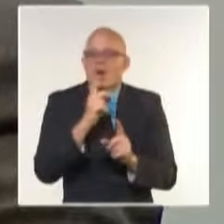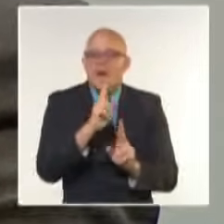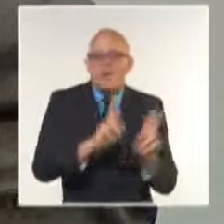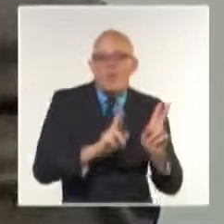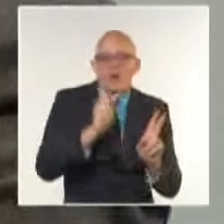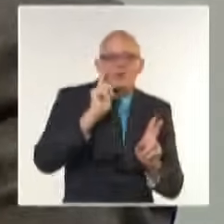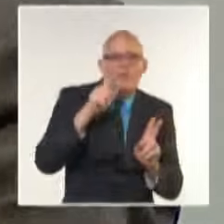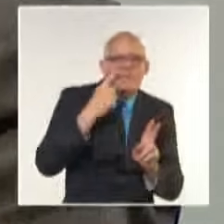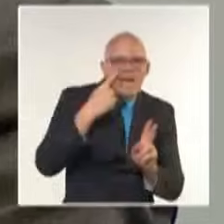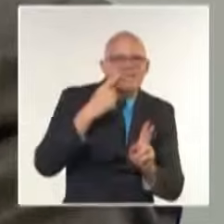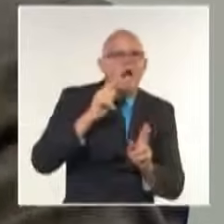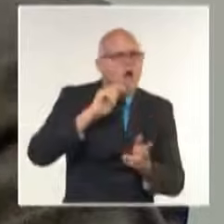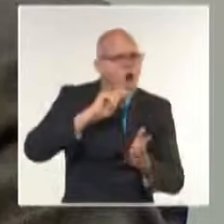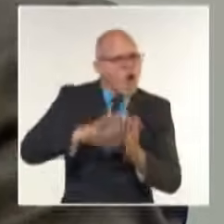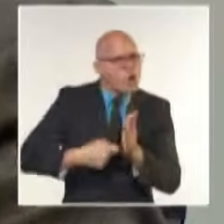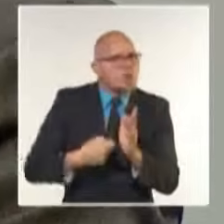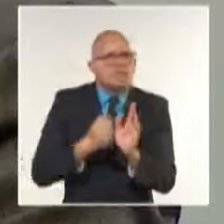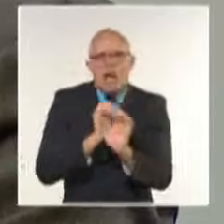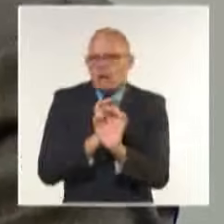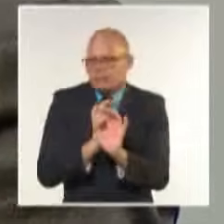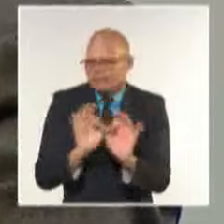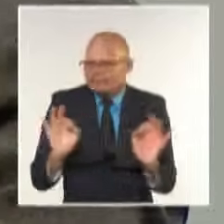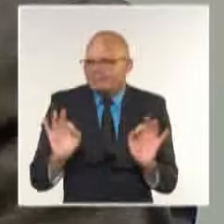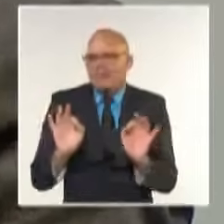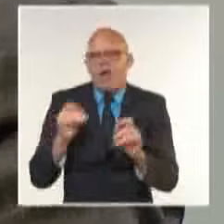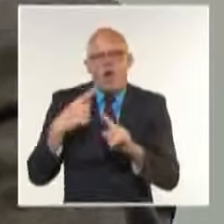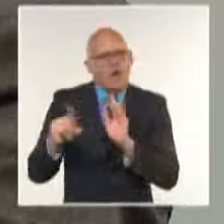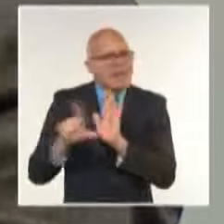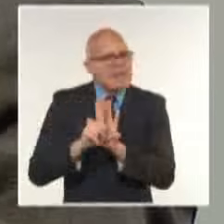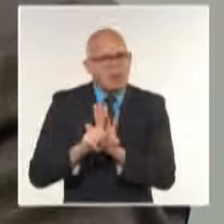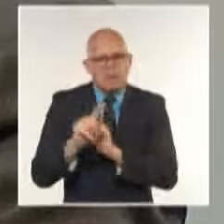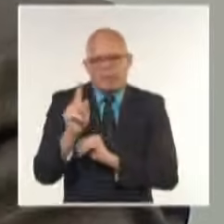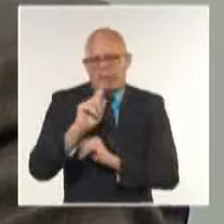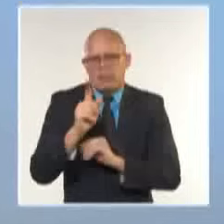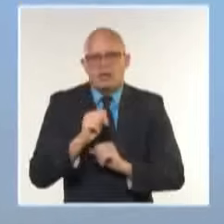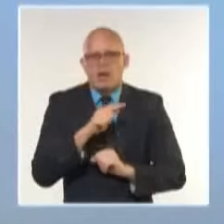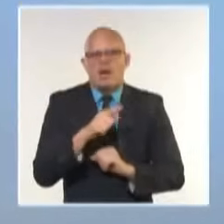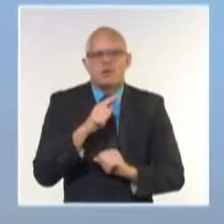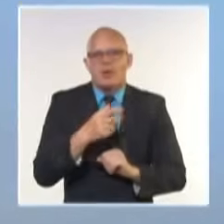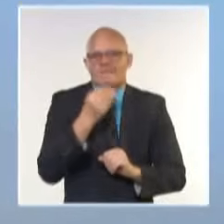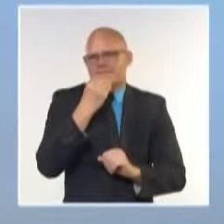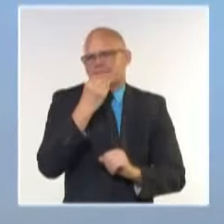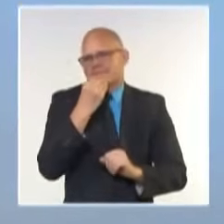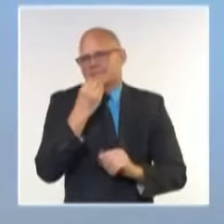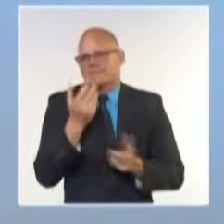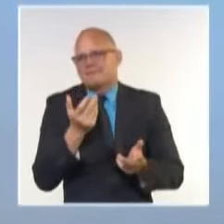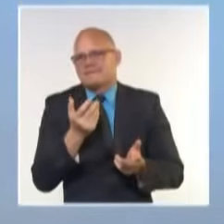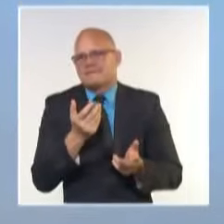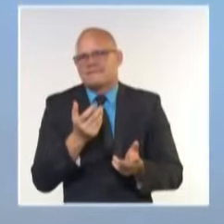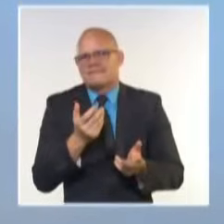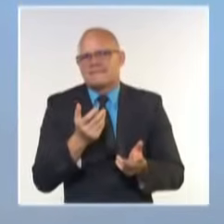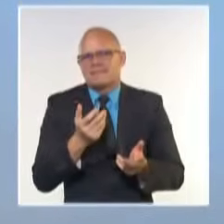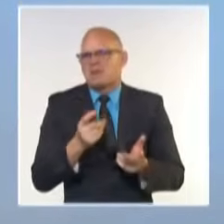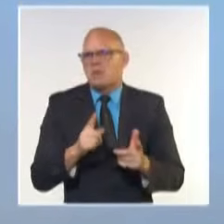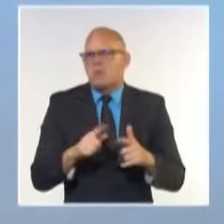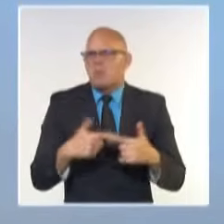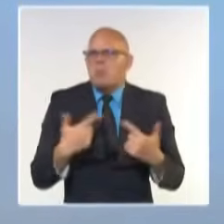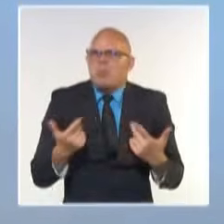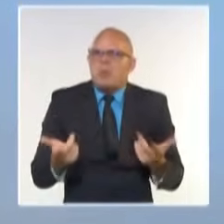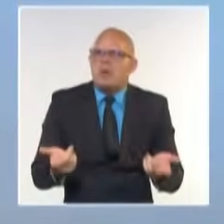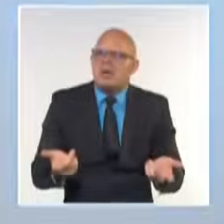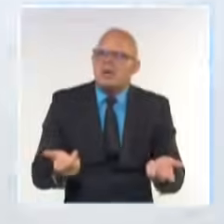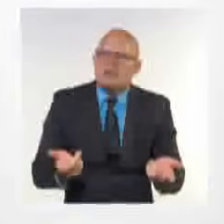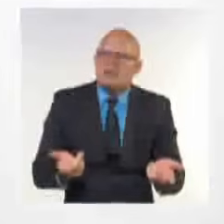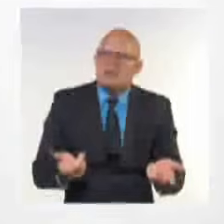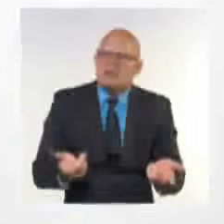esas obligaciones, de obtener a cambio de los pagos anticipados beneficios para dividírselo entre Pero ¿y ellos. por qué ellos tendrían que saber que no le iban a